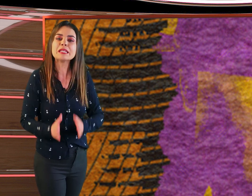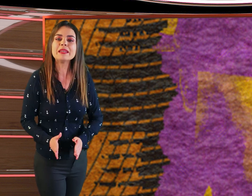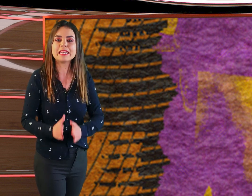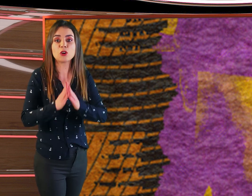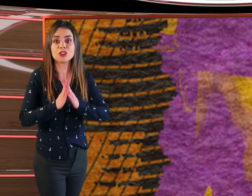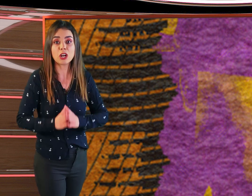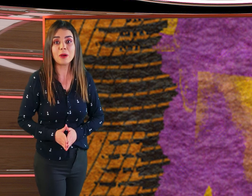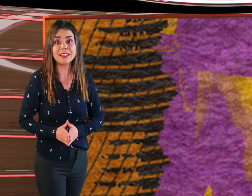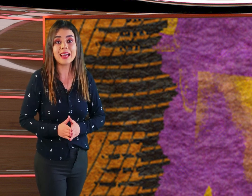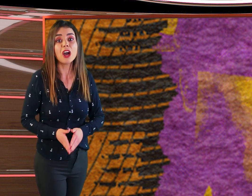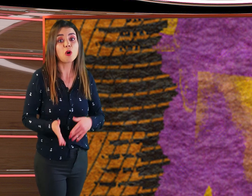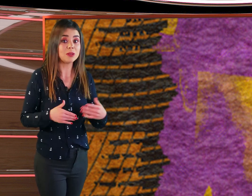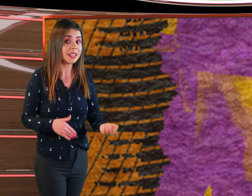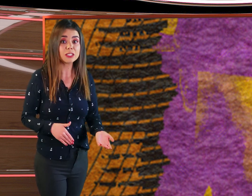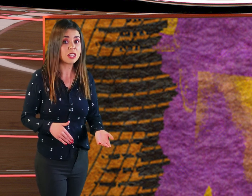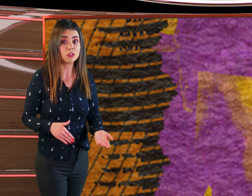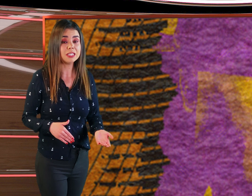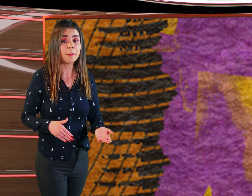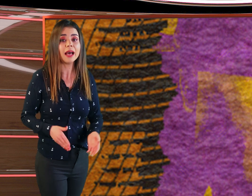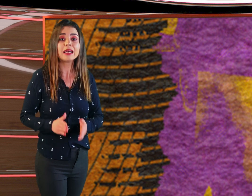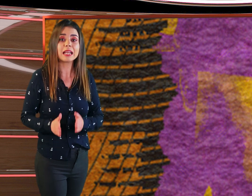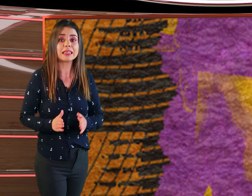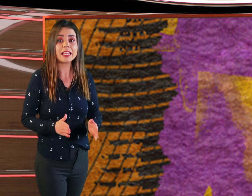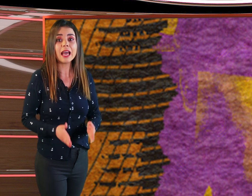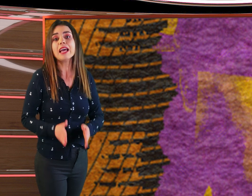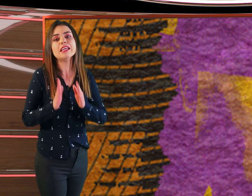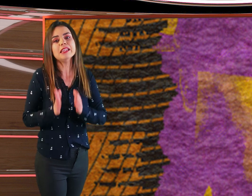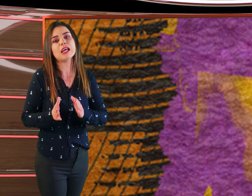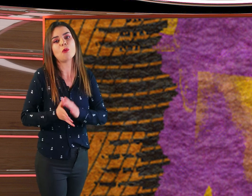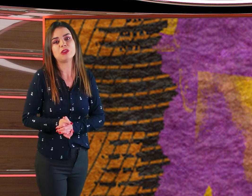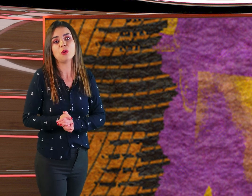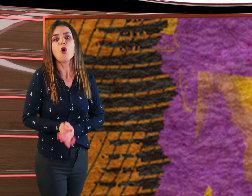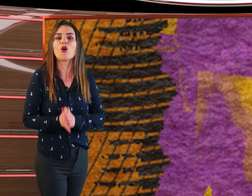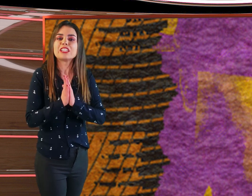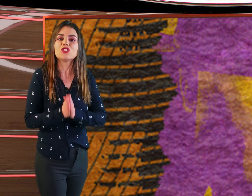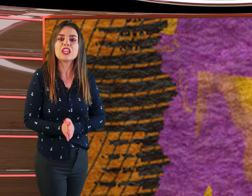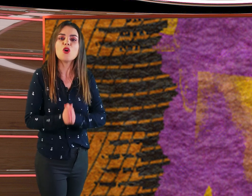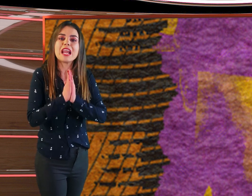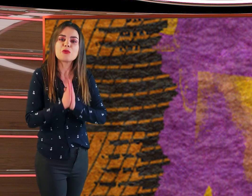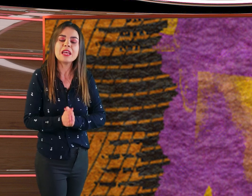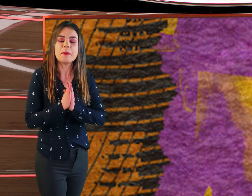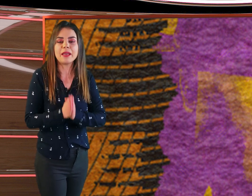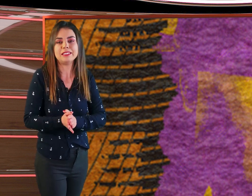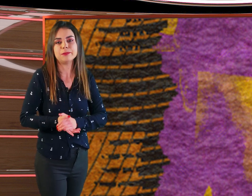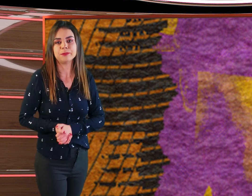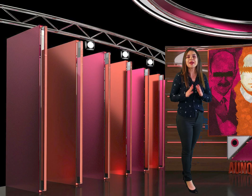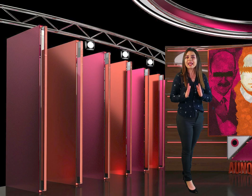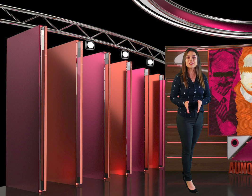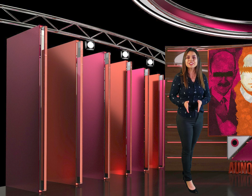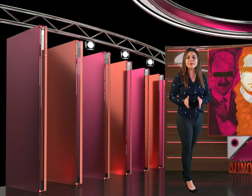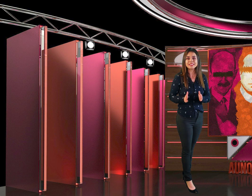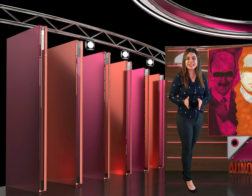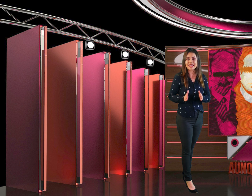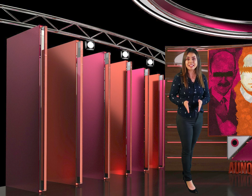los crímenes contra la humanidad, como es el caso de Ayotzinapa, Tlahtaya y Tanguato, ocasionando la ruina del país. Para